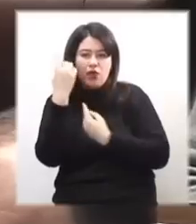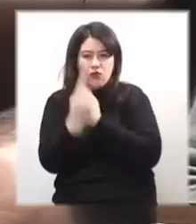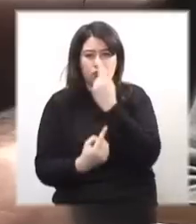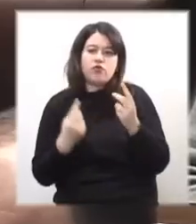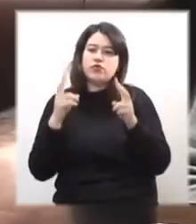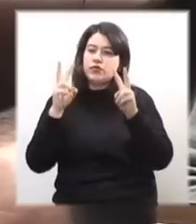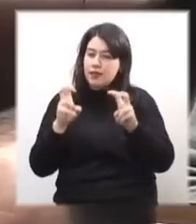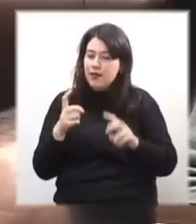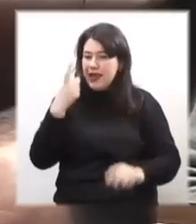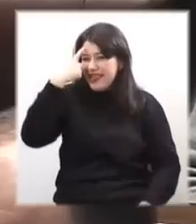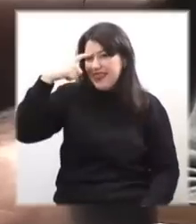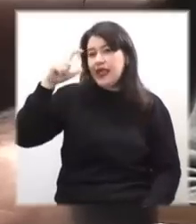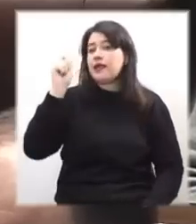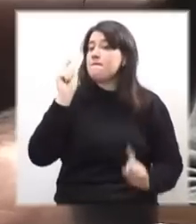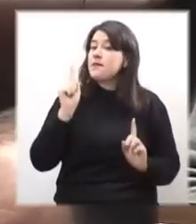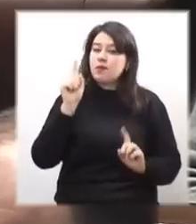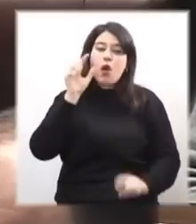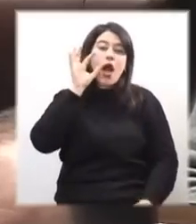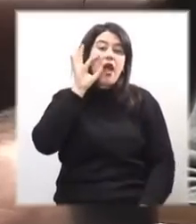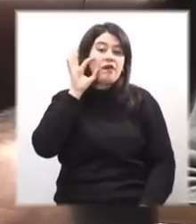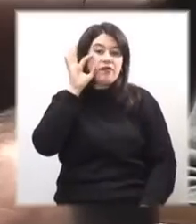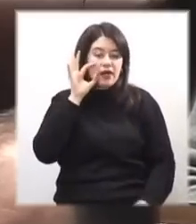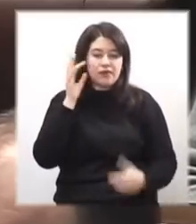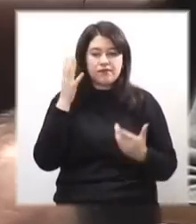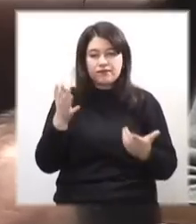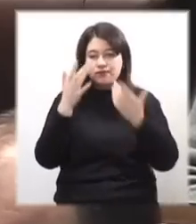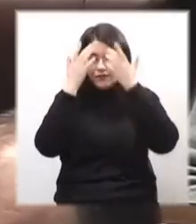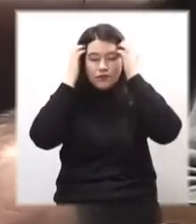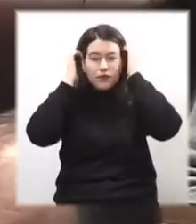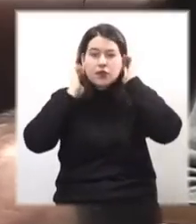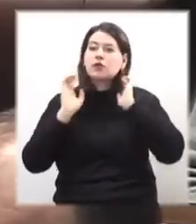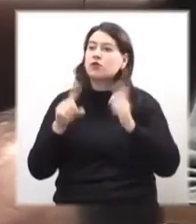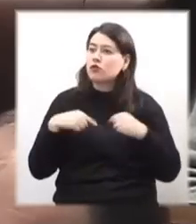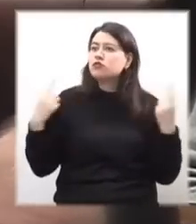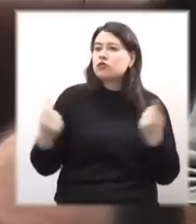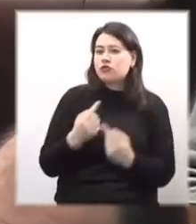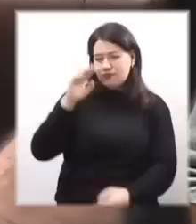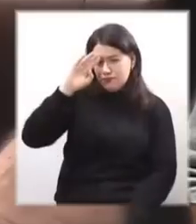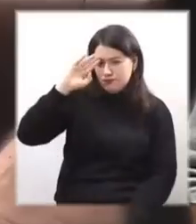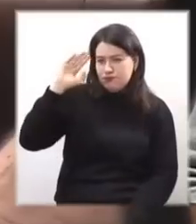seguridad pública fue idea del ministro Heber. Reitero, la saludamos.